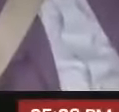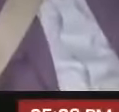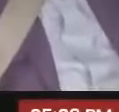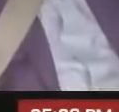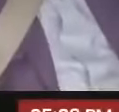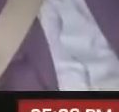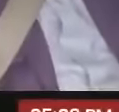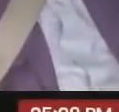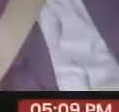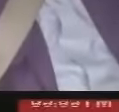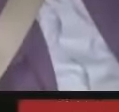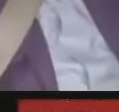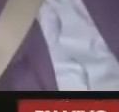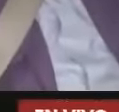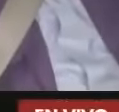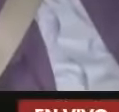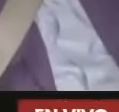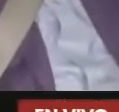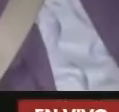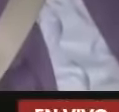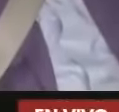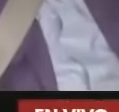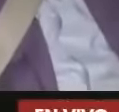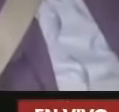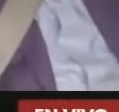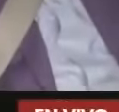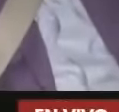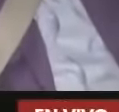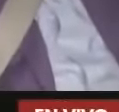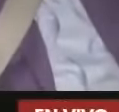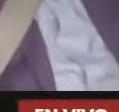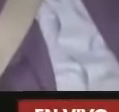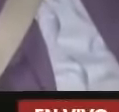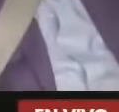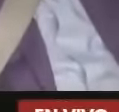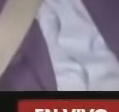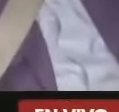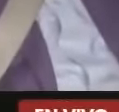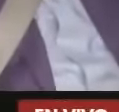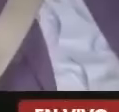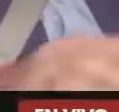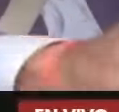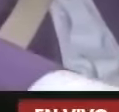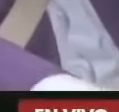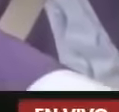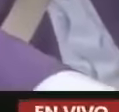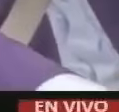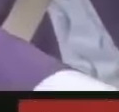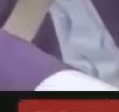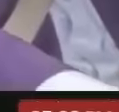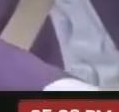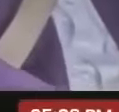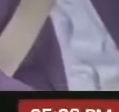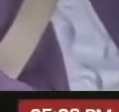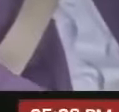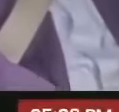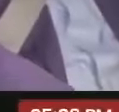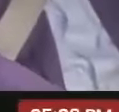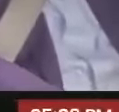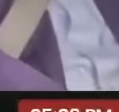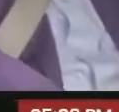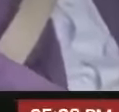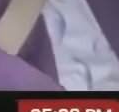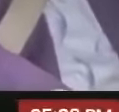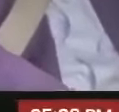más alejadas, los menos urbanas, que tienen haciendo un trabajo importantísimo, que se organizan, y lo combinábamos con el tema de la